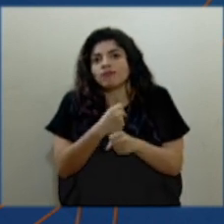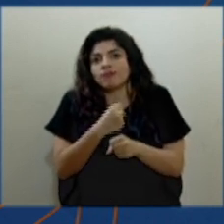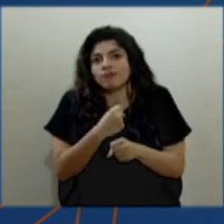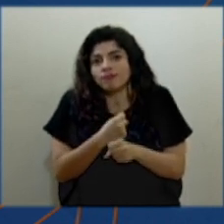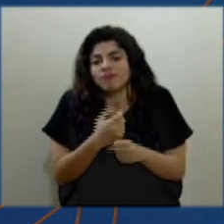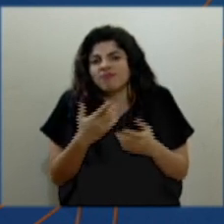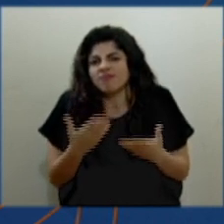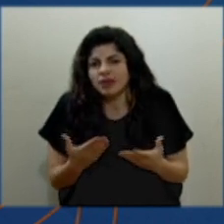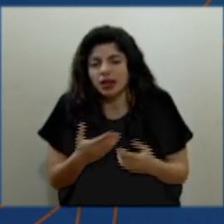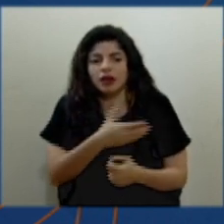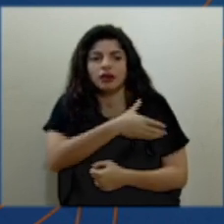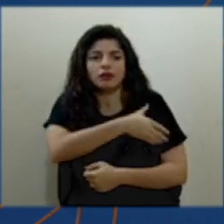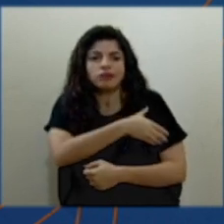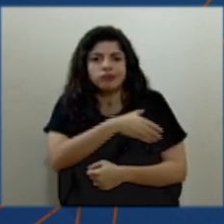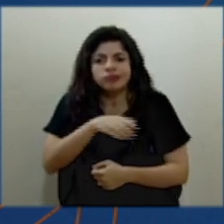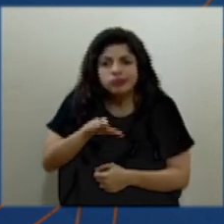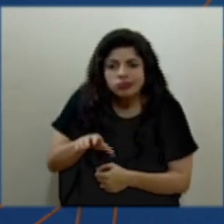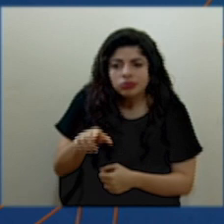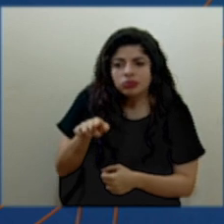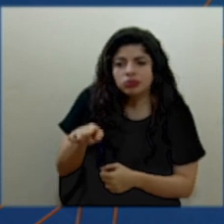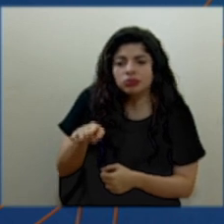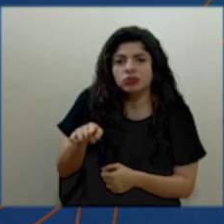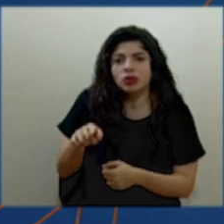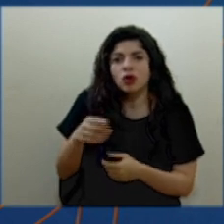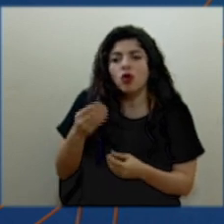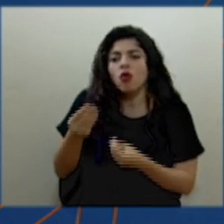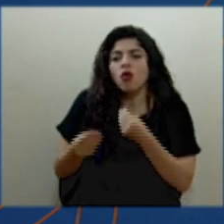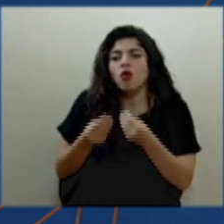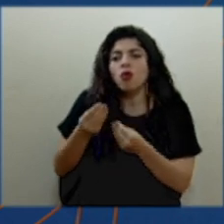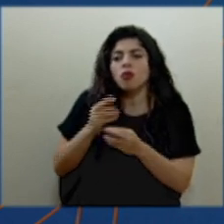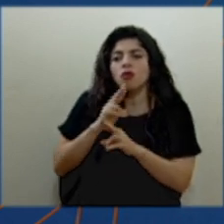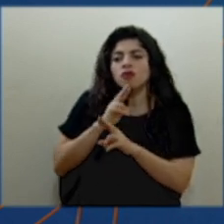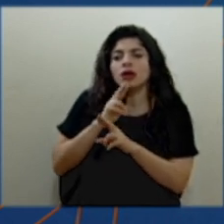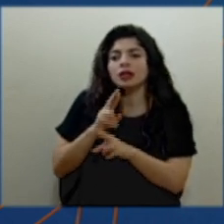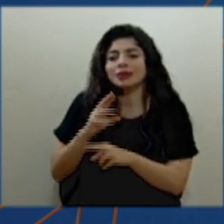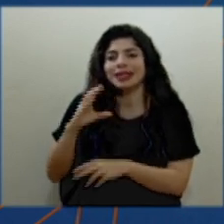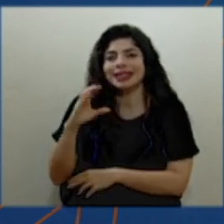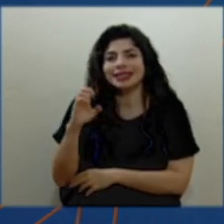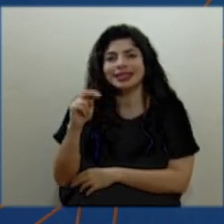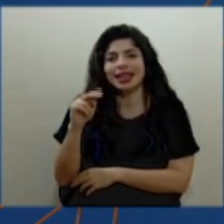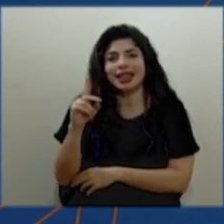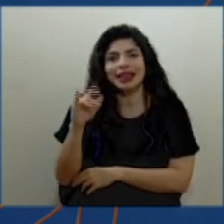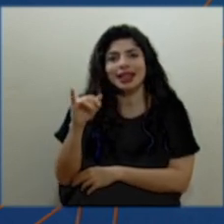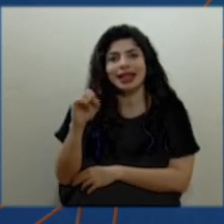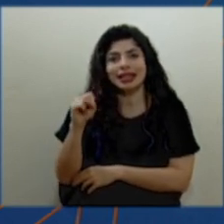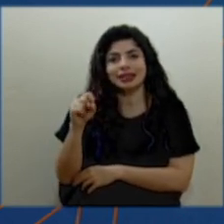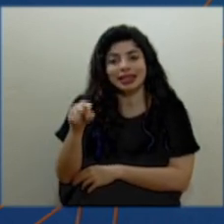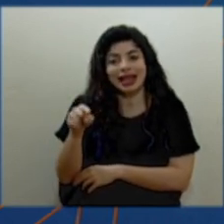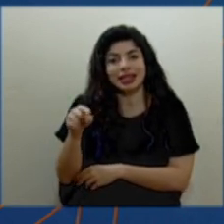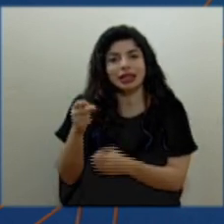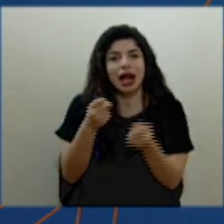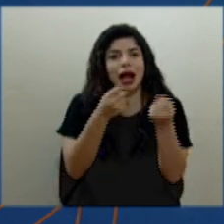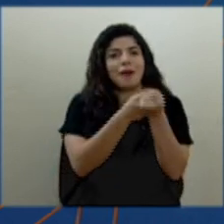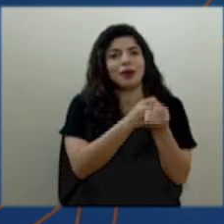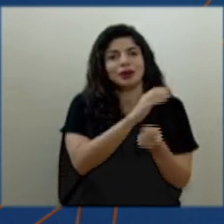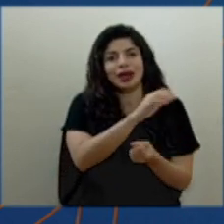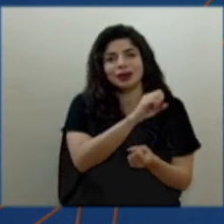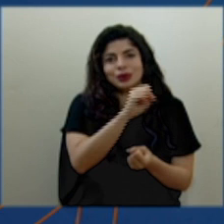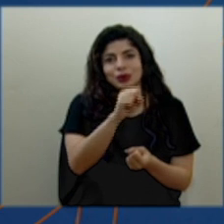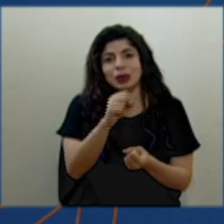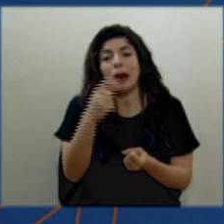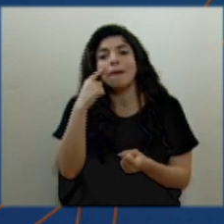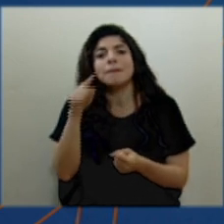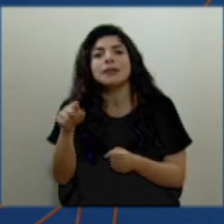el fortalecimiento de la capacidad de respuesta del CENDEIS en apoyo a la Caja Costarricense de Seguro Social para